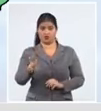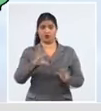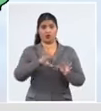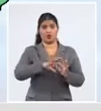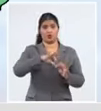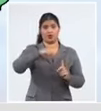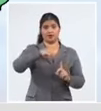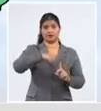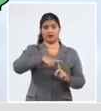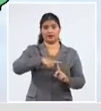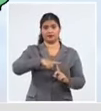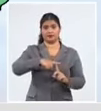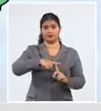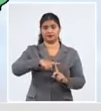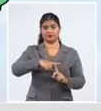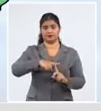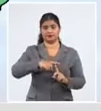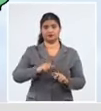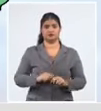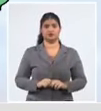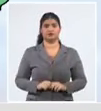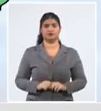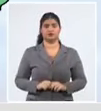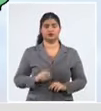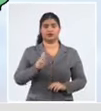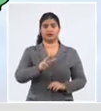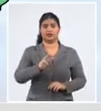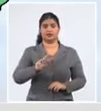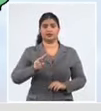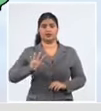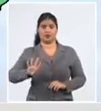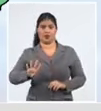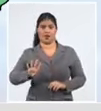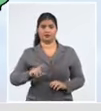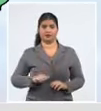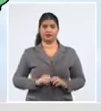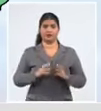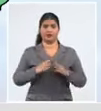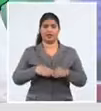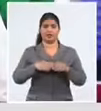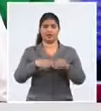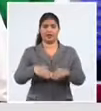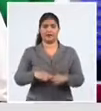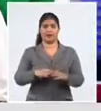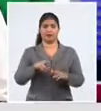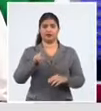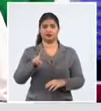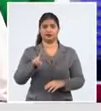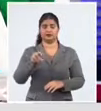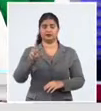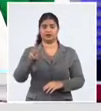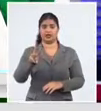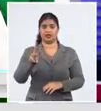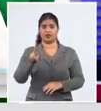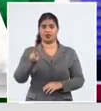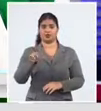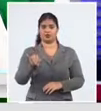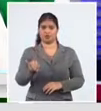y 326 en la provincia de Granma. Sexo femenino ayer con el